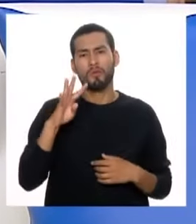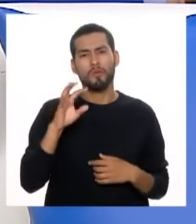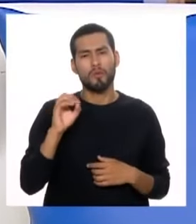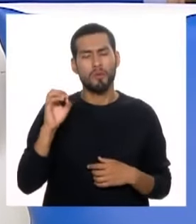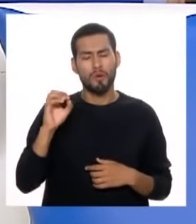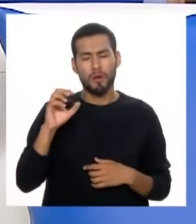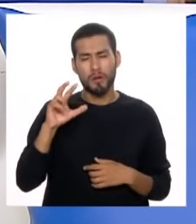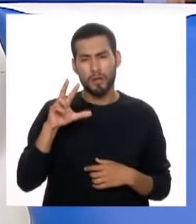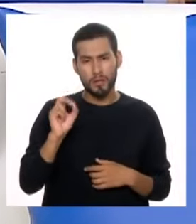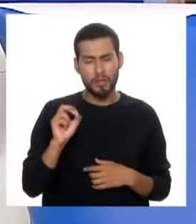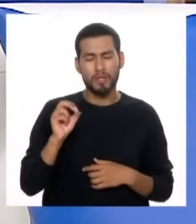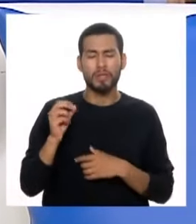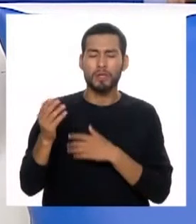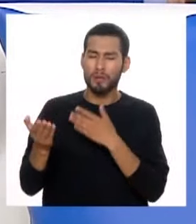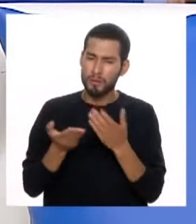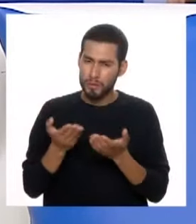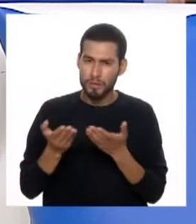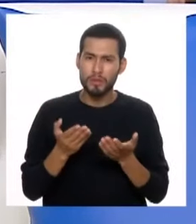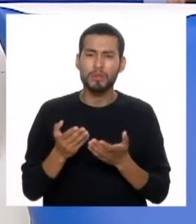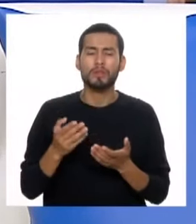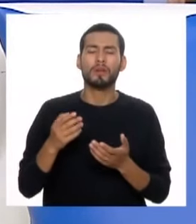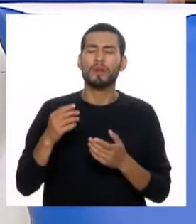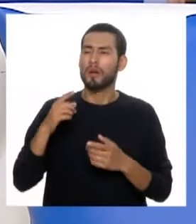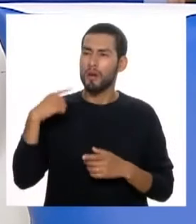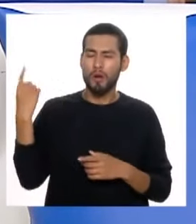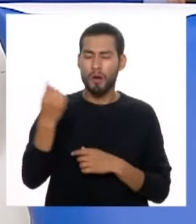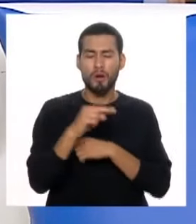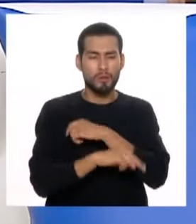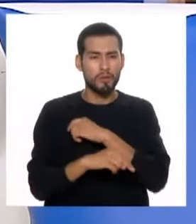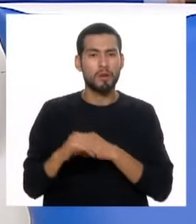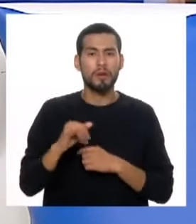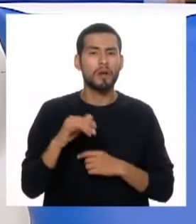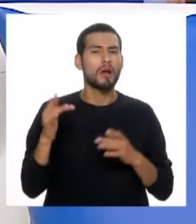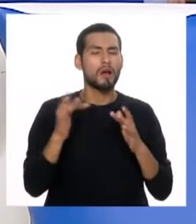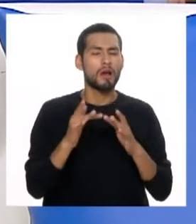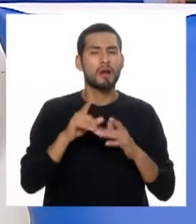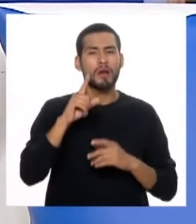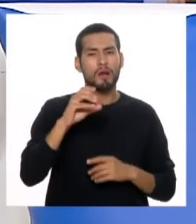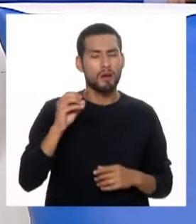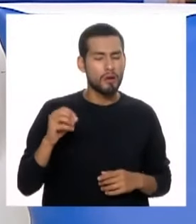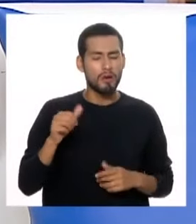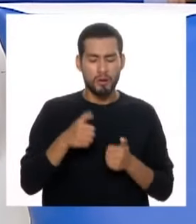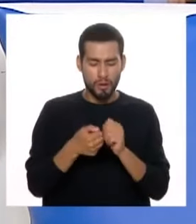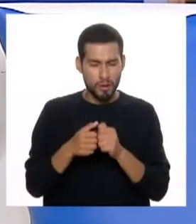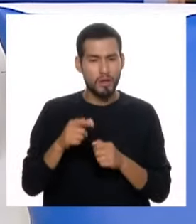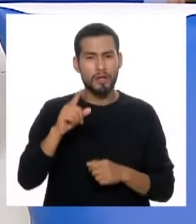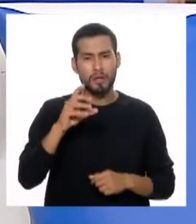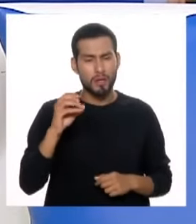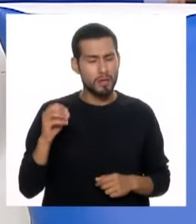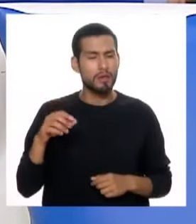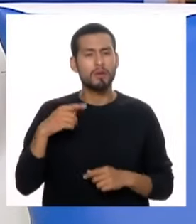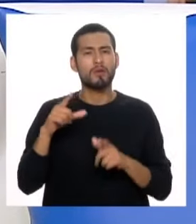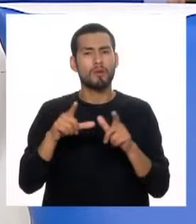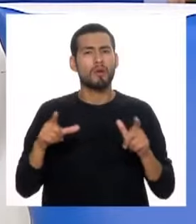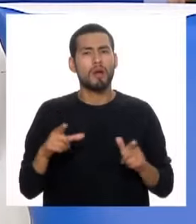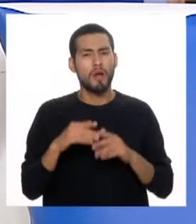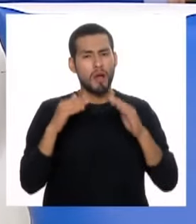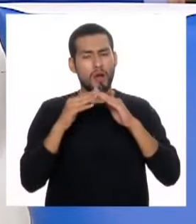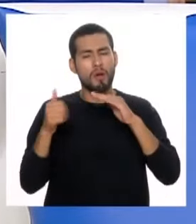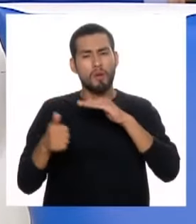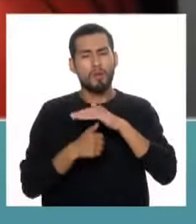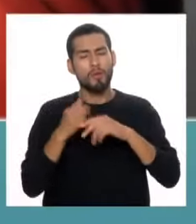430 servicios a nivel nacional. Hay además la línea 100, el chat 100, hogares de refugio temporal, todos